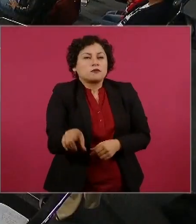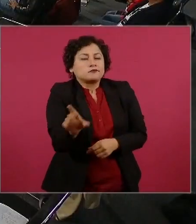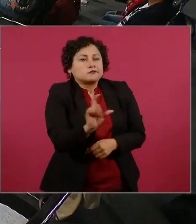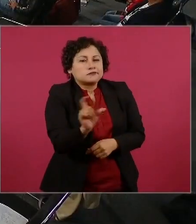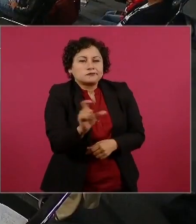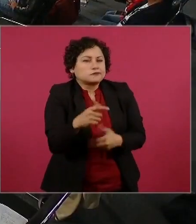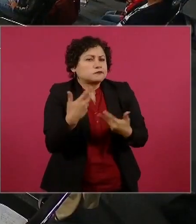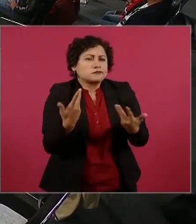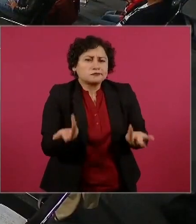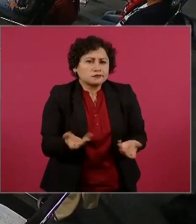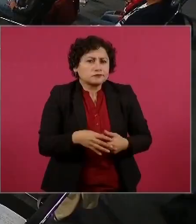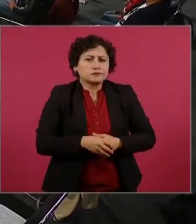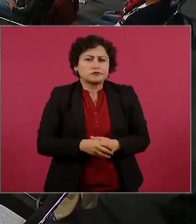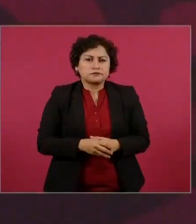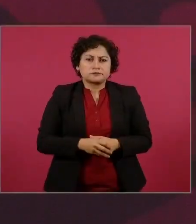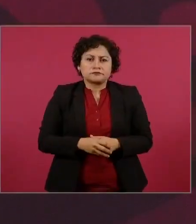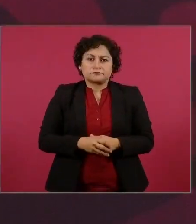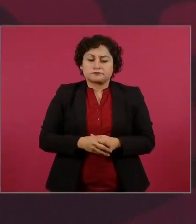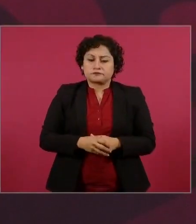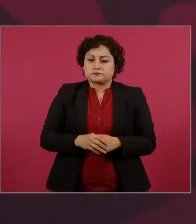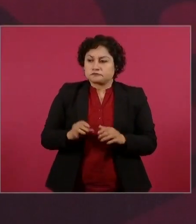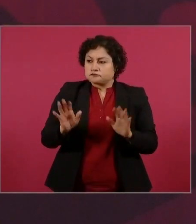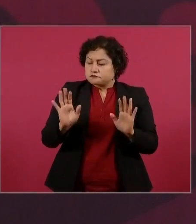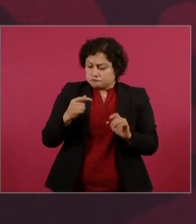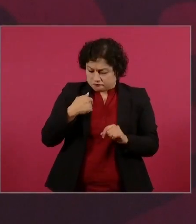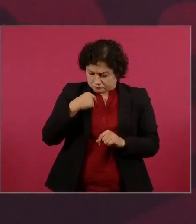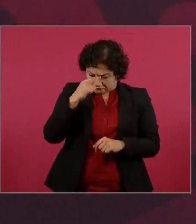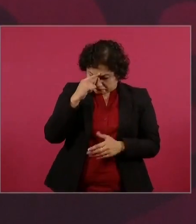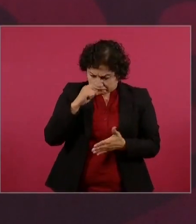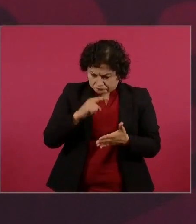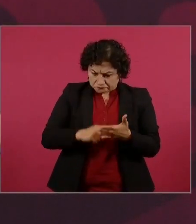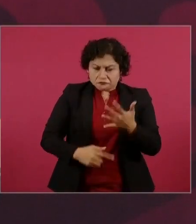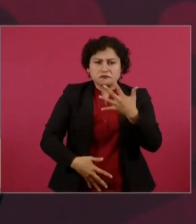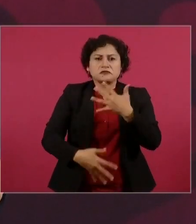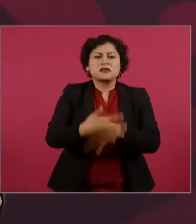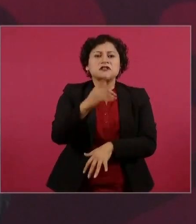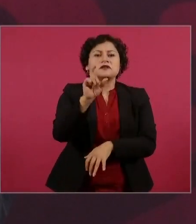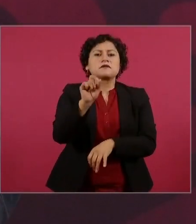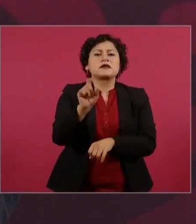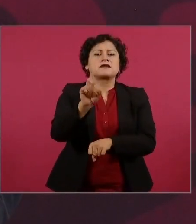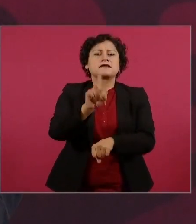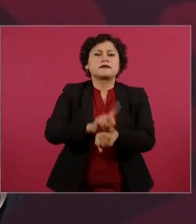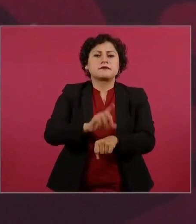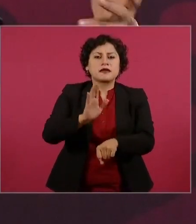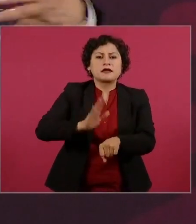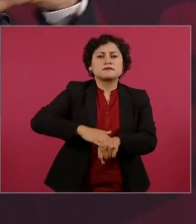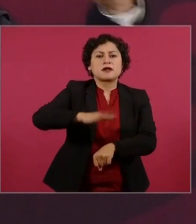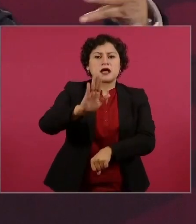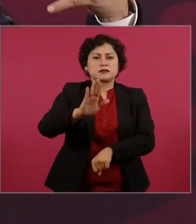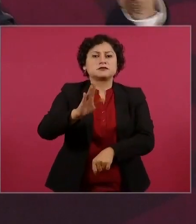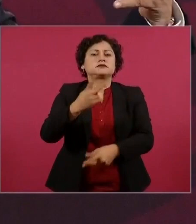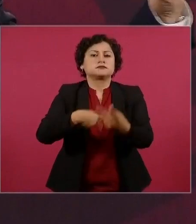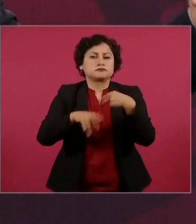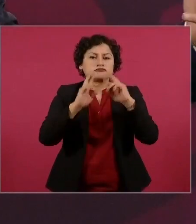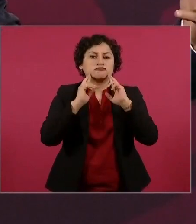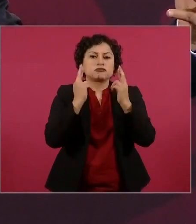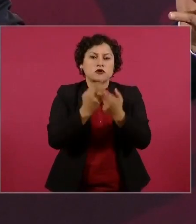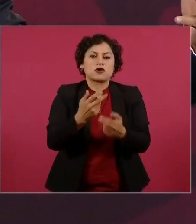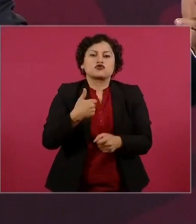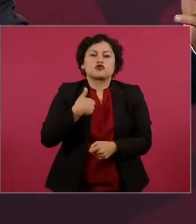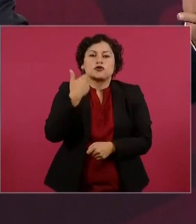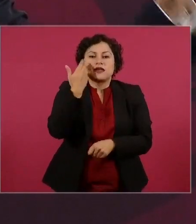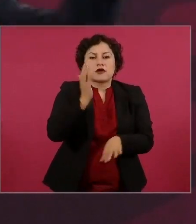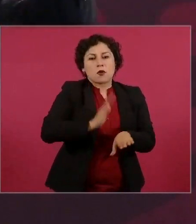que pudieran eh Yo calculo que en unos 15 20 días más quiero tener más